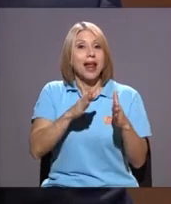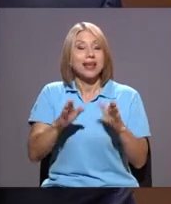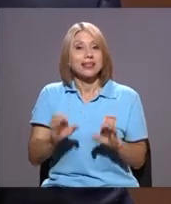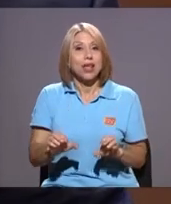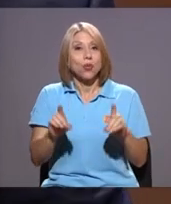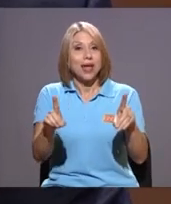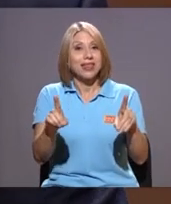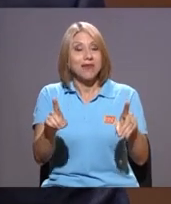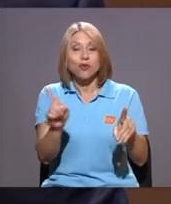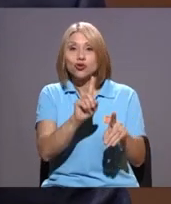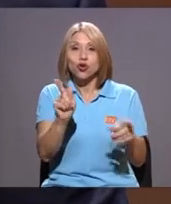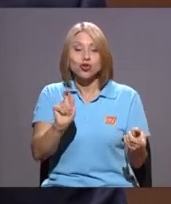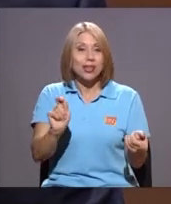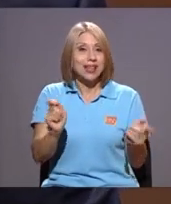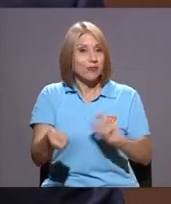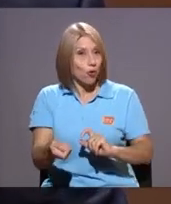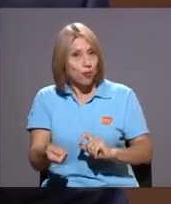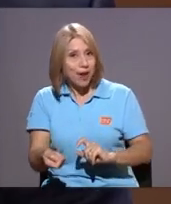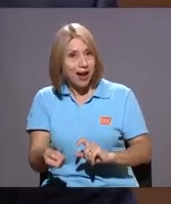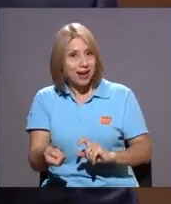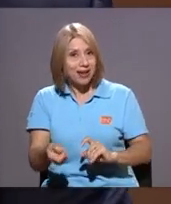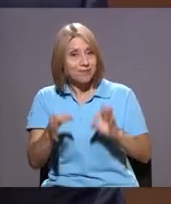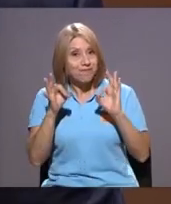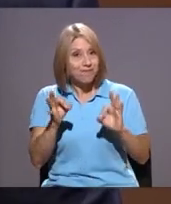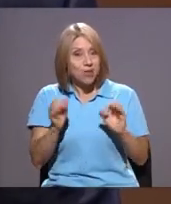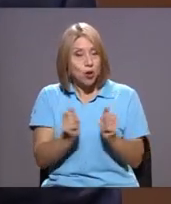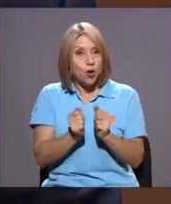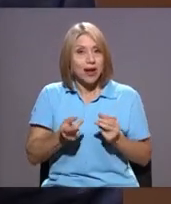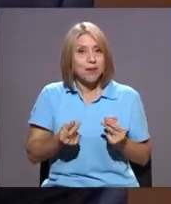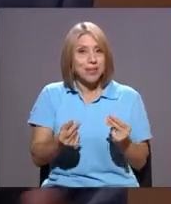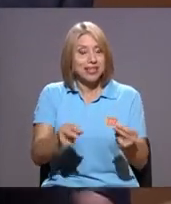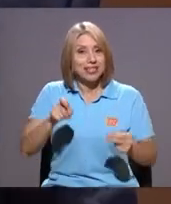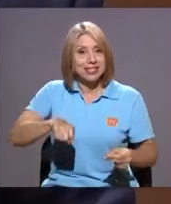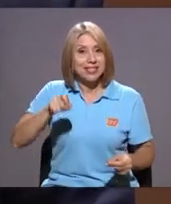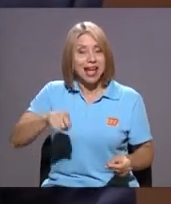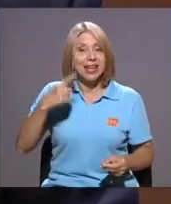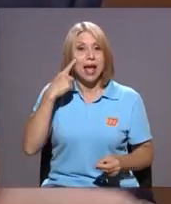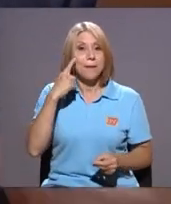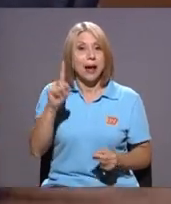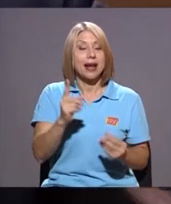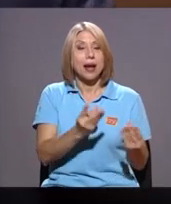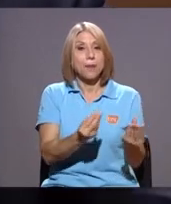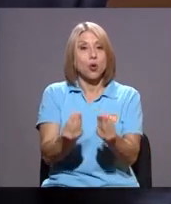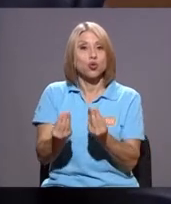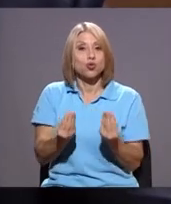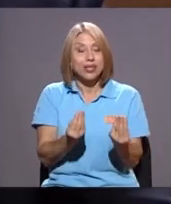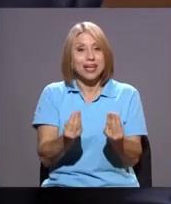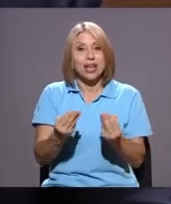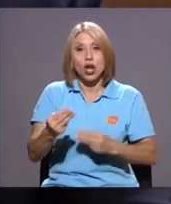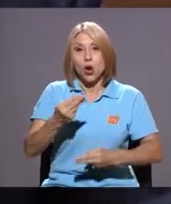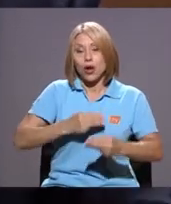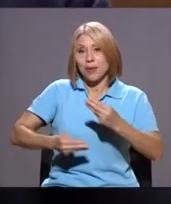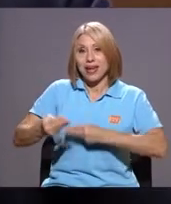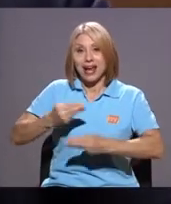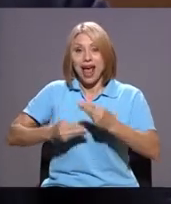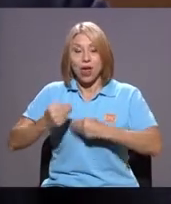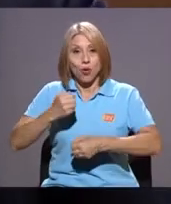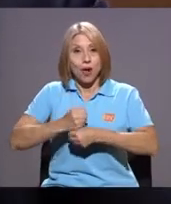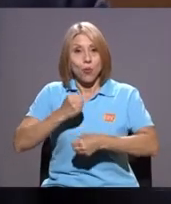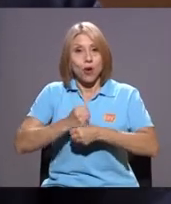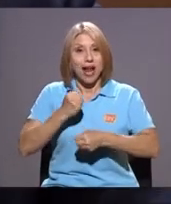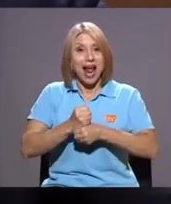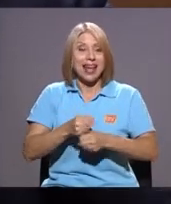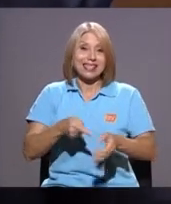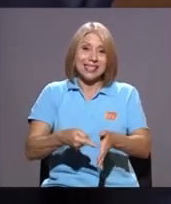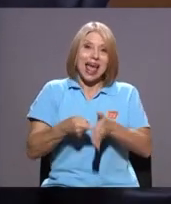se transforman de fondo con la rapidez necesaria para producir lo que el mercado laboral nuestro de está demandando